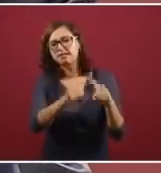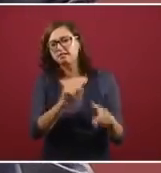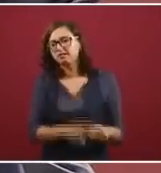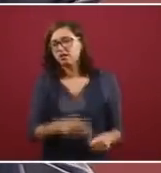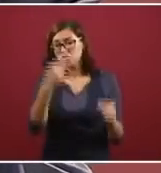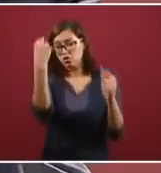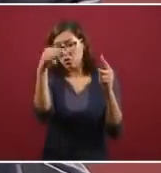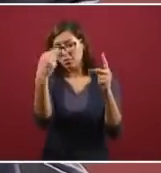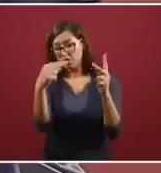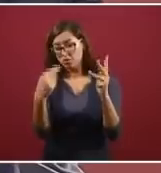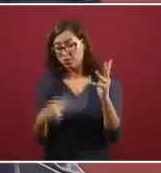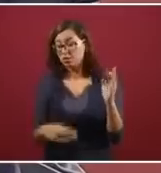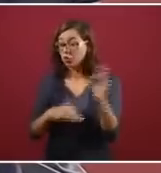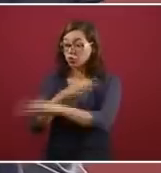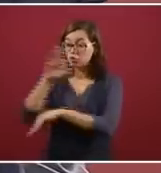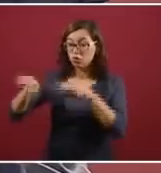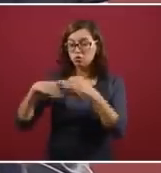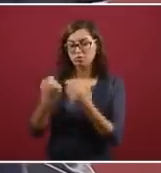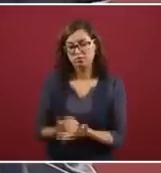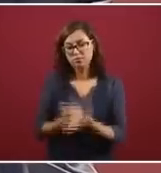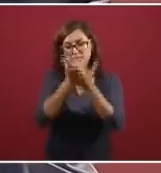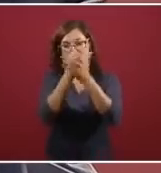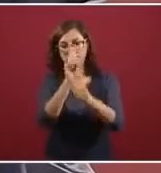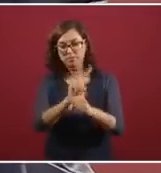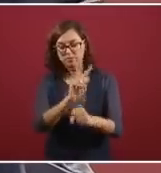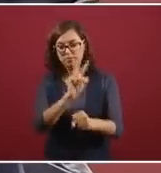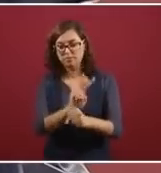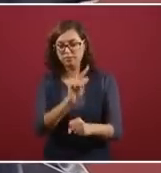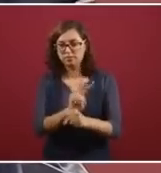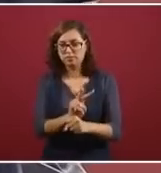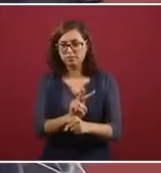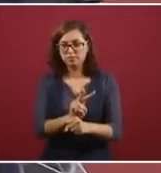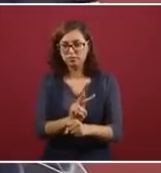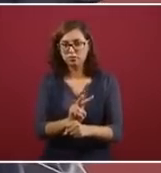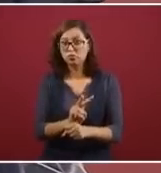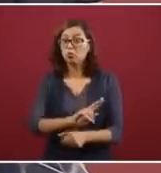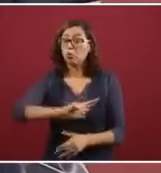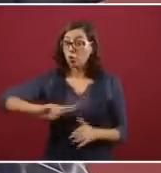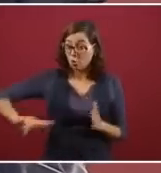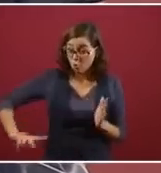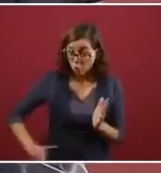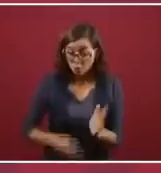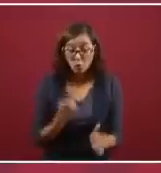para que todos vigilemos, que nunca más vuelva a haber